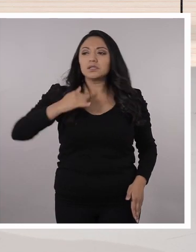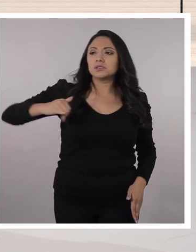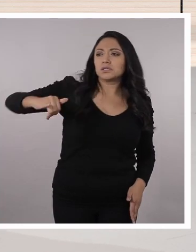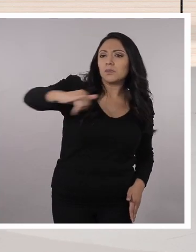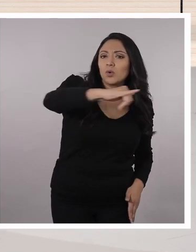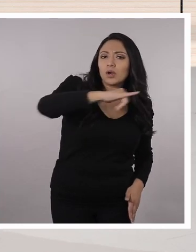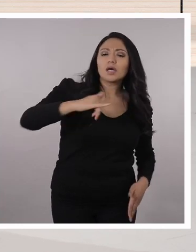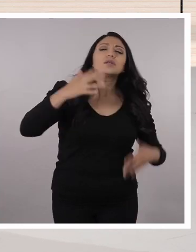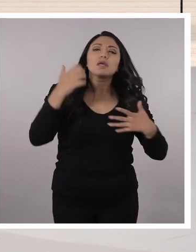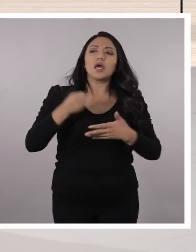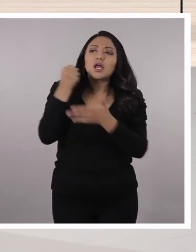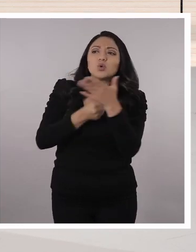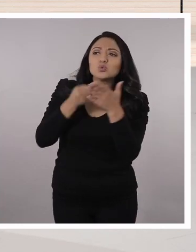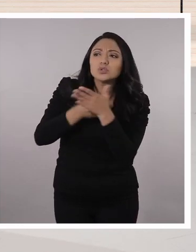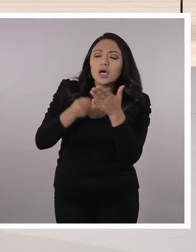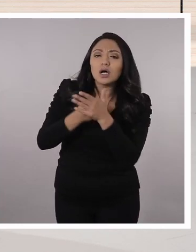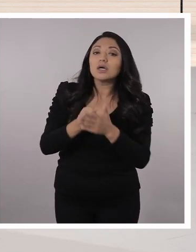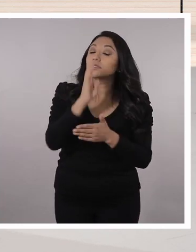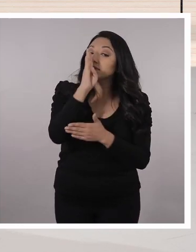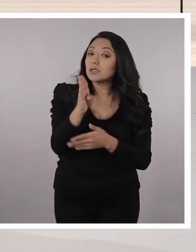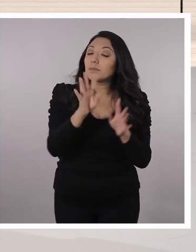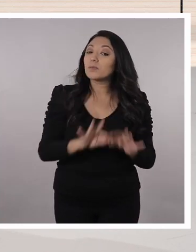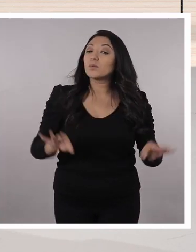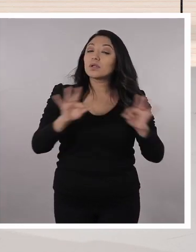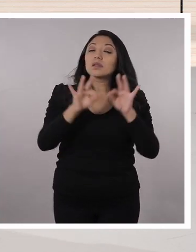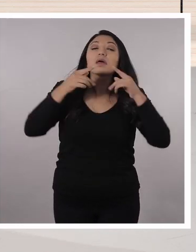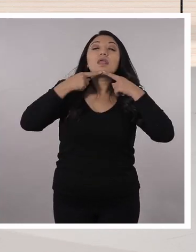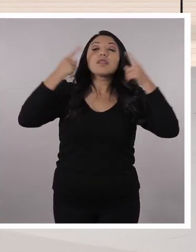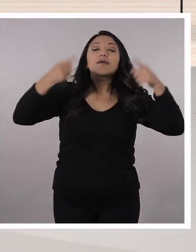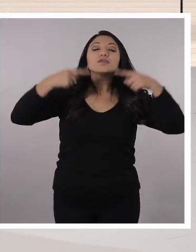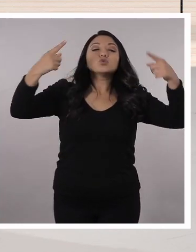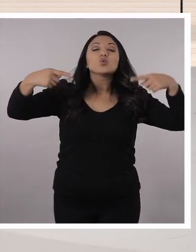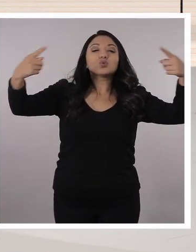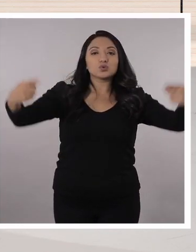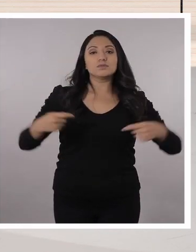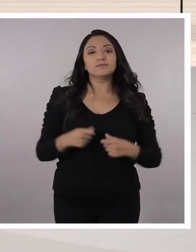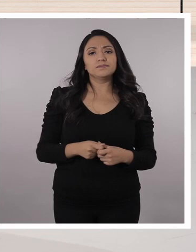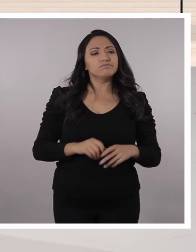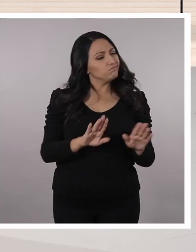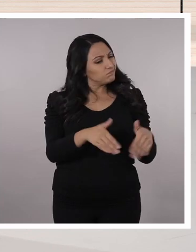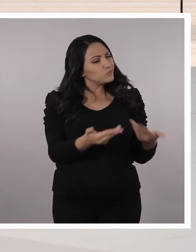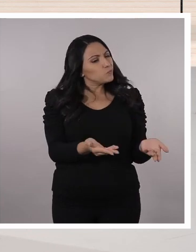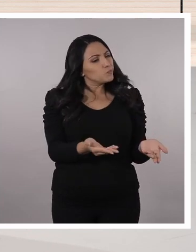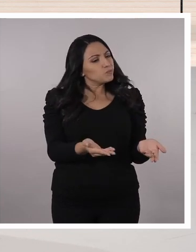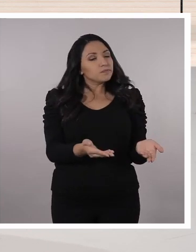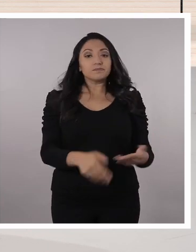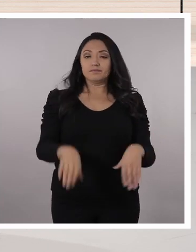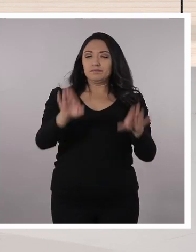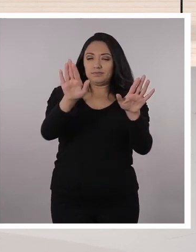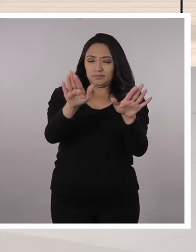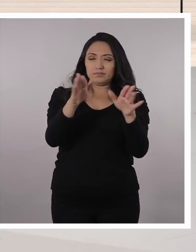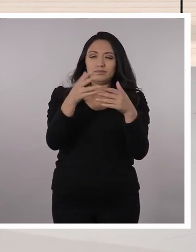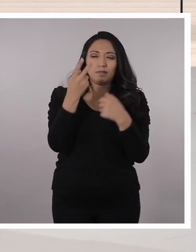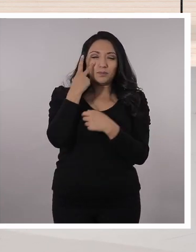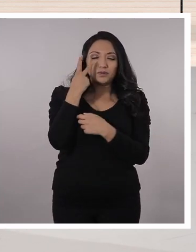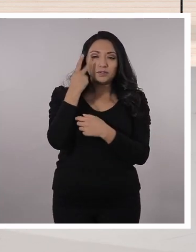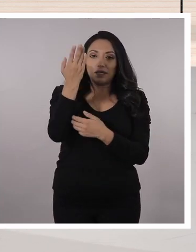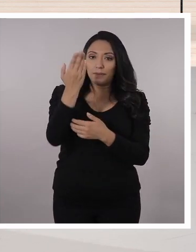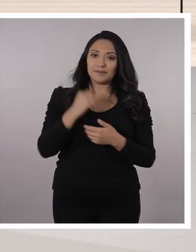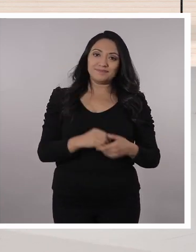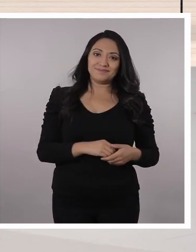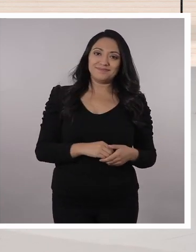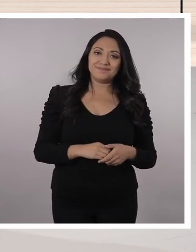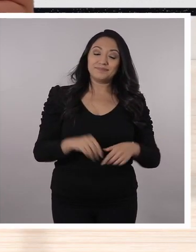les interesa la democracia, hacer activismo también, siempre es importante el discurso. ¿Y cómo vamos a hacer esto, profe? ¿Qué te parece si ordenamos